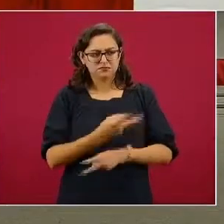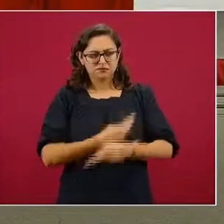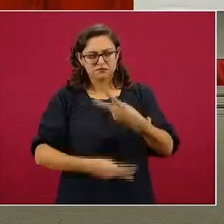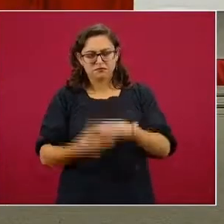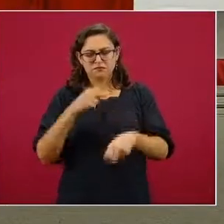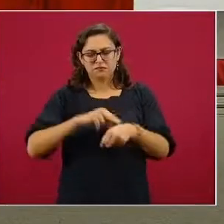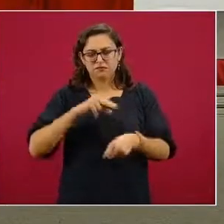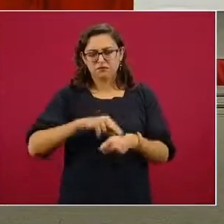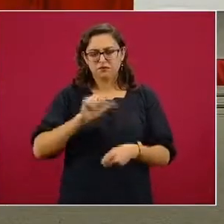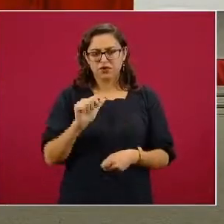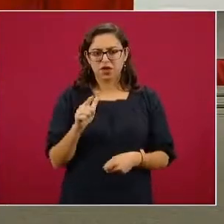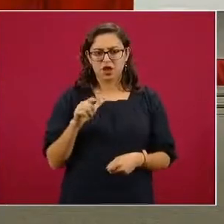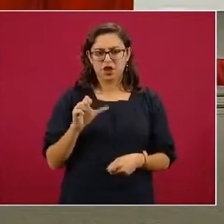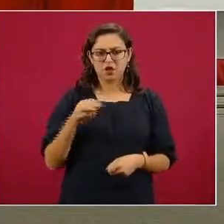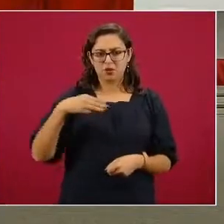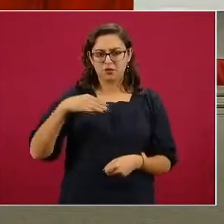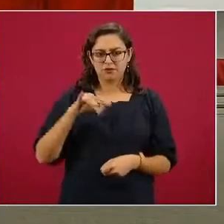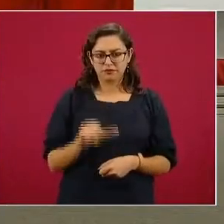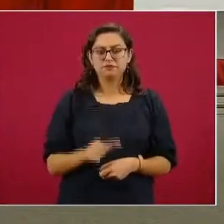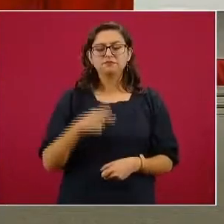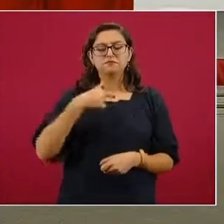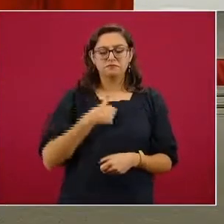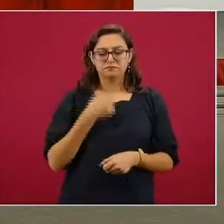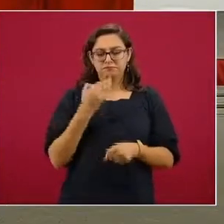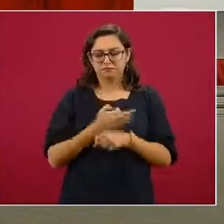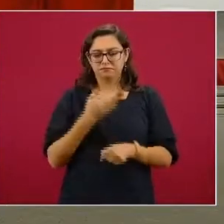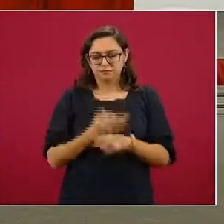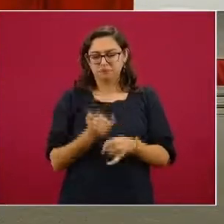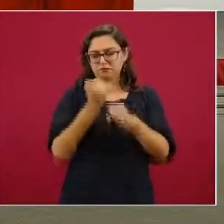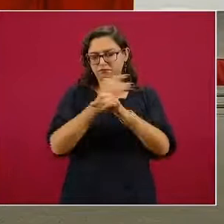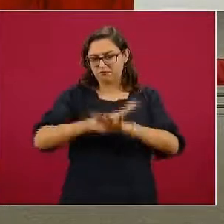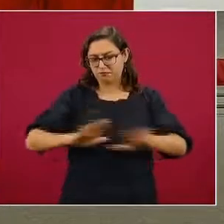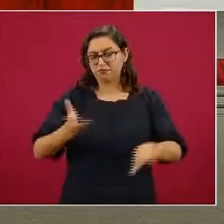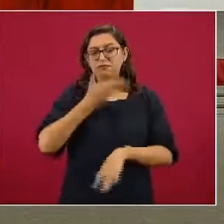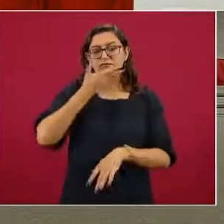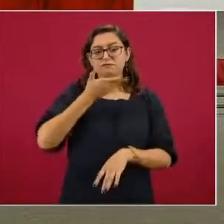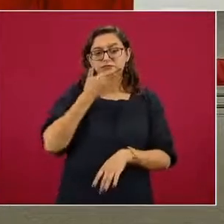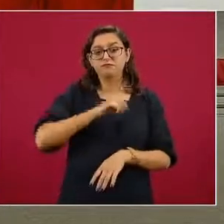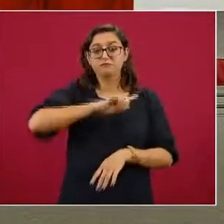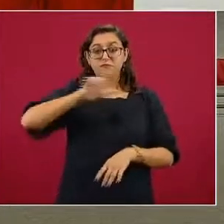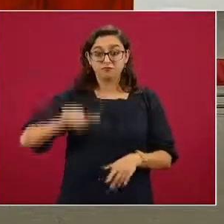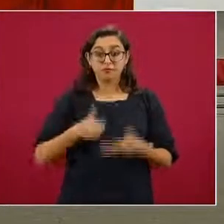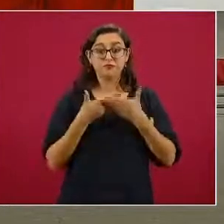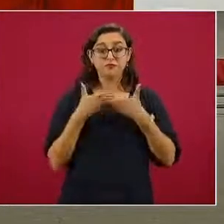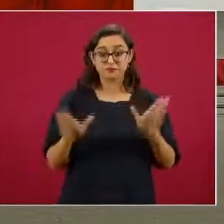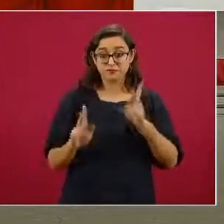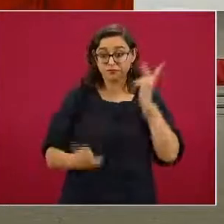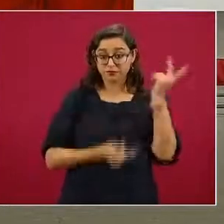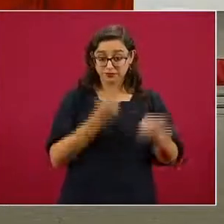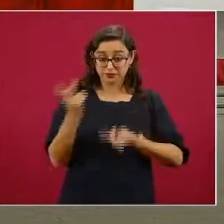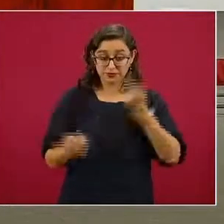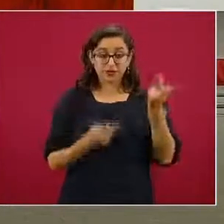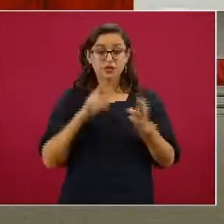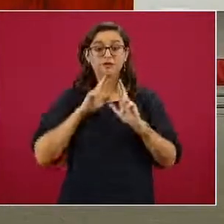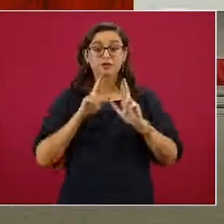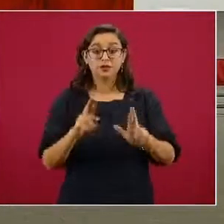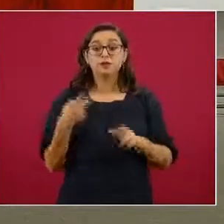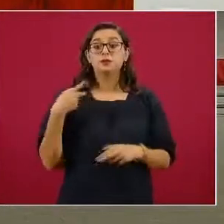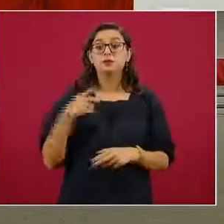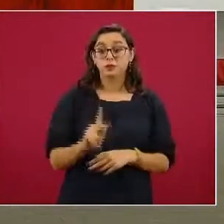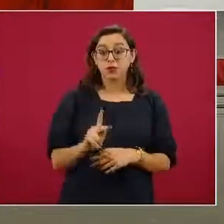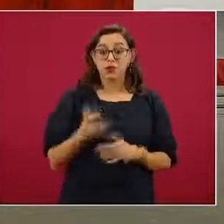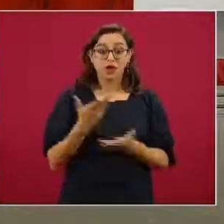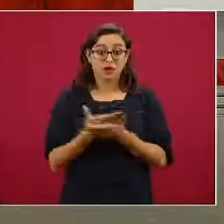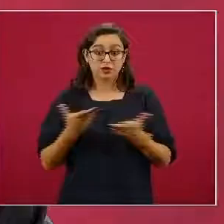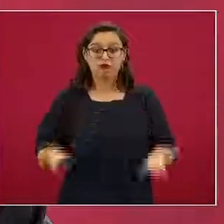y por el momento presentaré yo el informe técnico y abrimos a preguntas y respuestas, pero en el informe técnico tenemos algunos